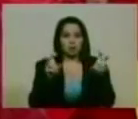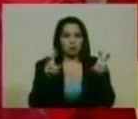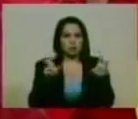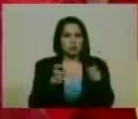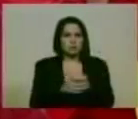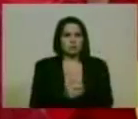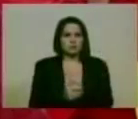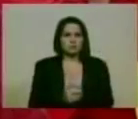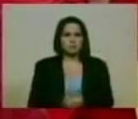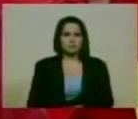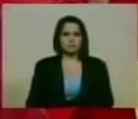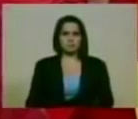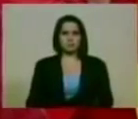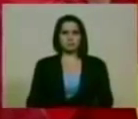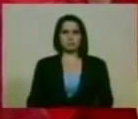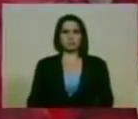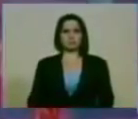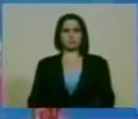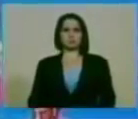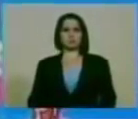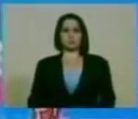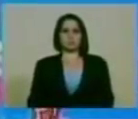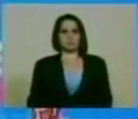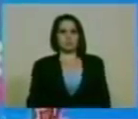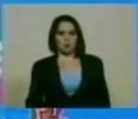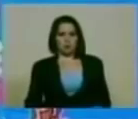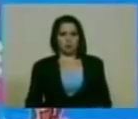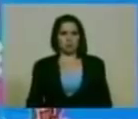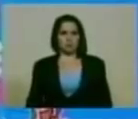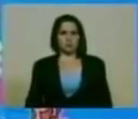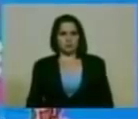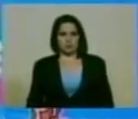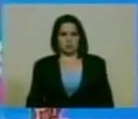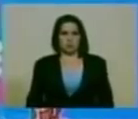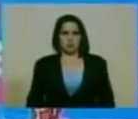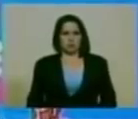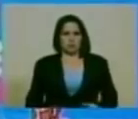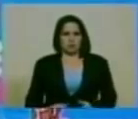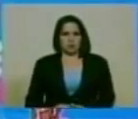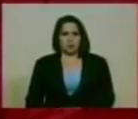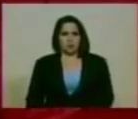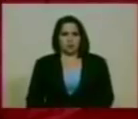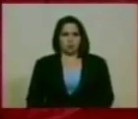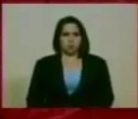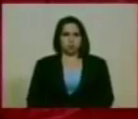Ernesto, camarada Blanca, las comunas indígenas.